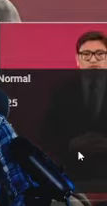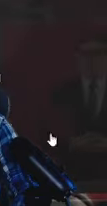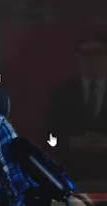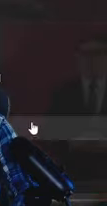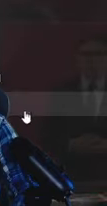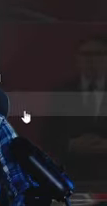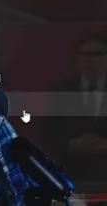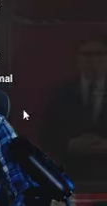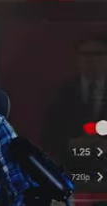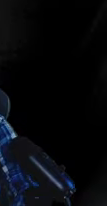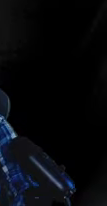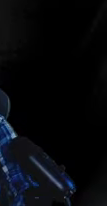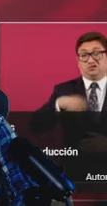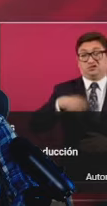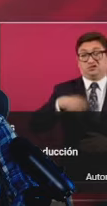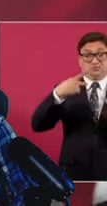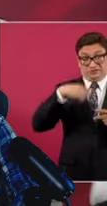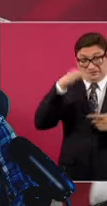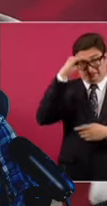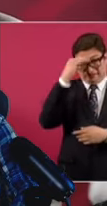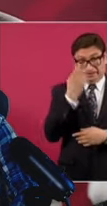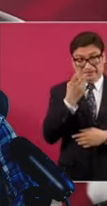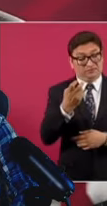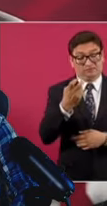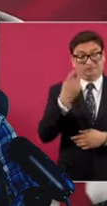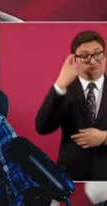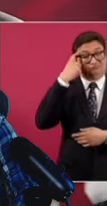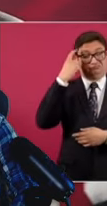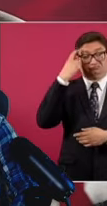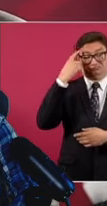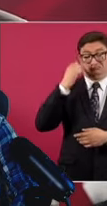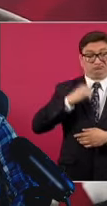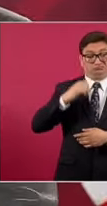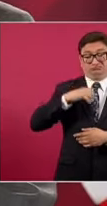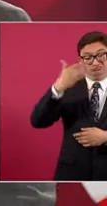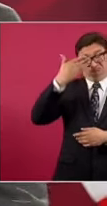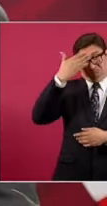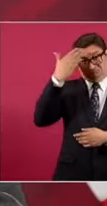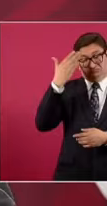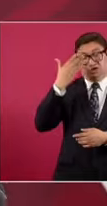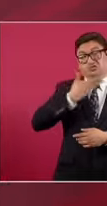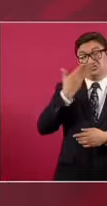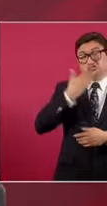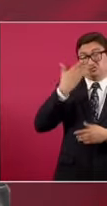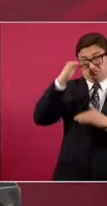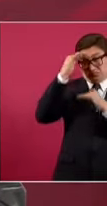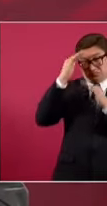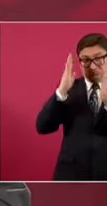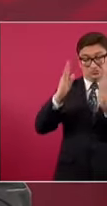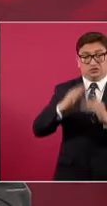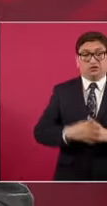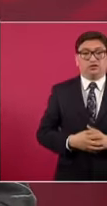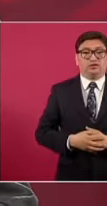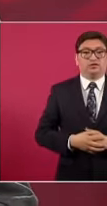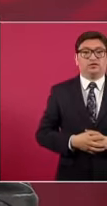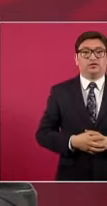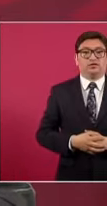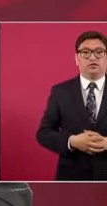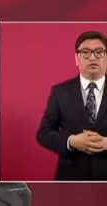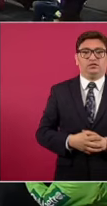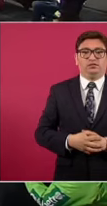Muy retrógrada, ¿eh? Muy conservadora. Ayer estaba yo viendo un